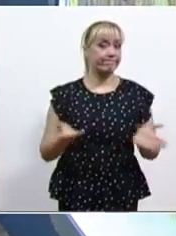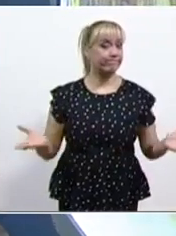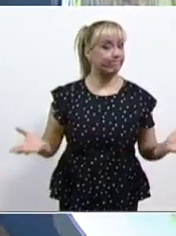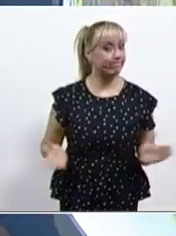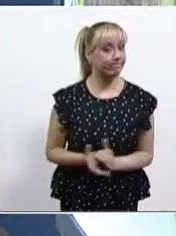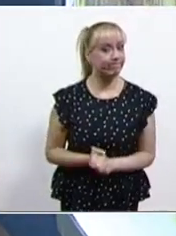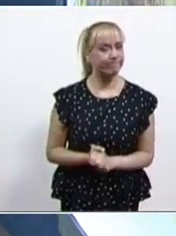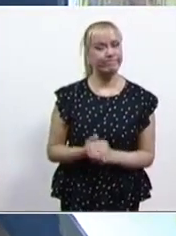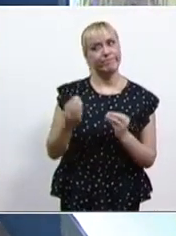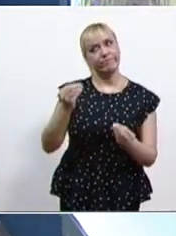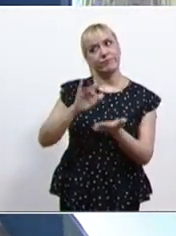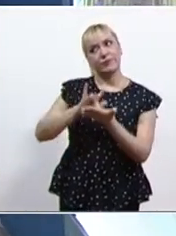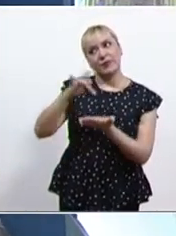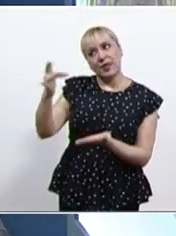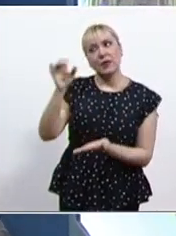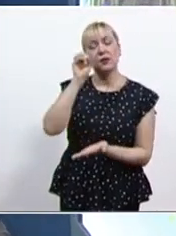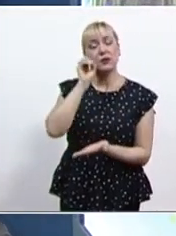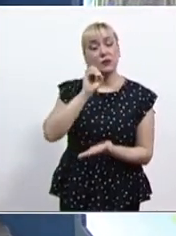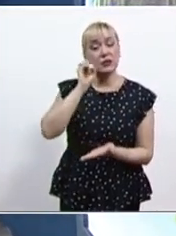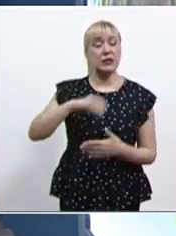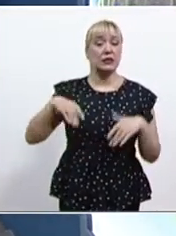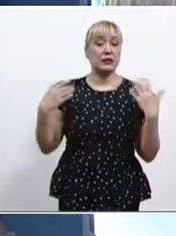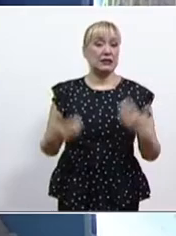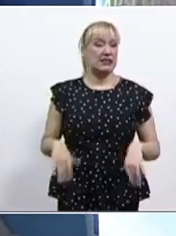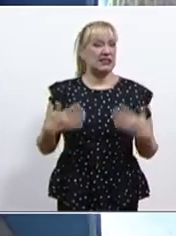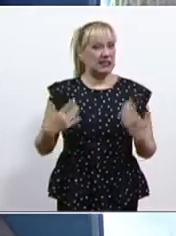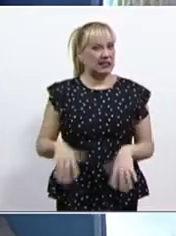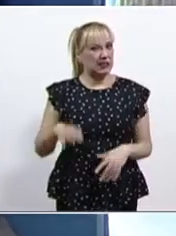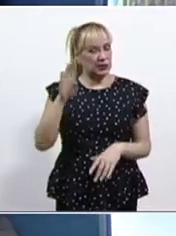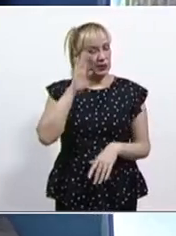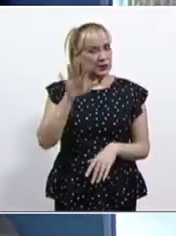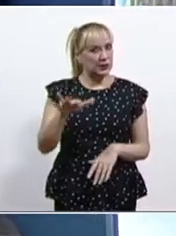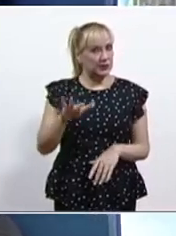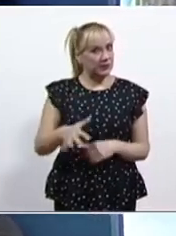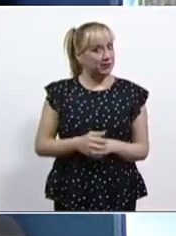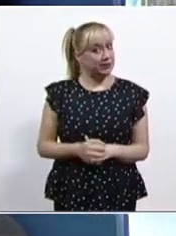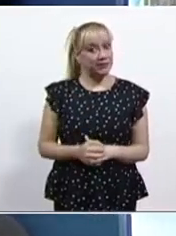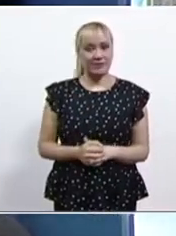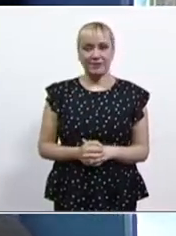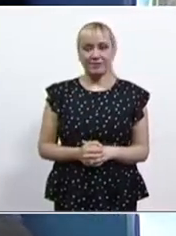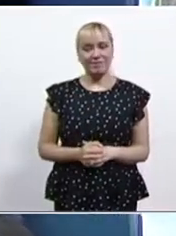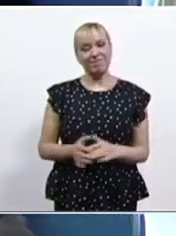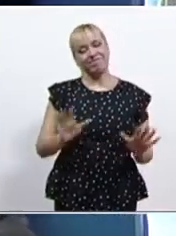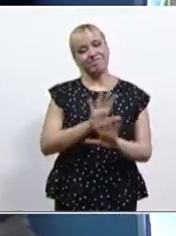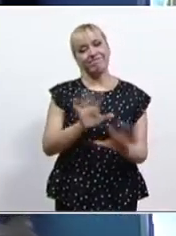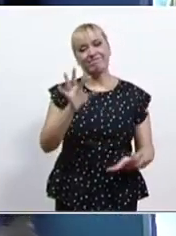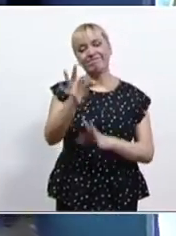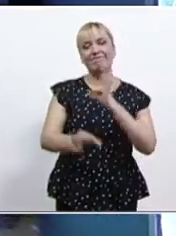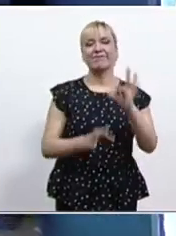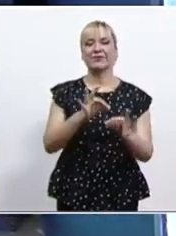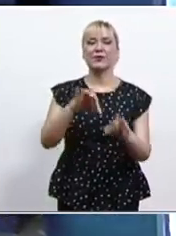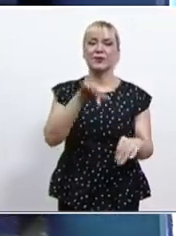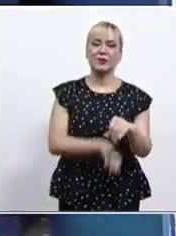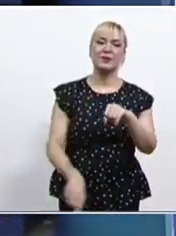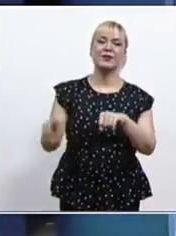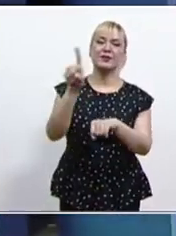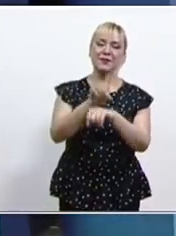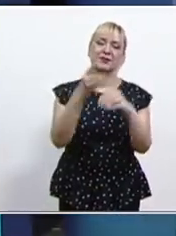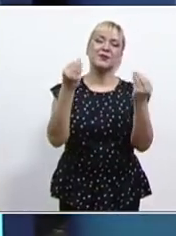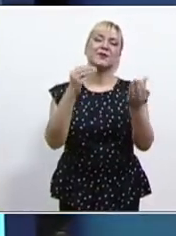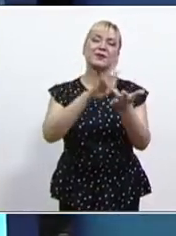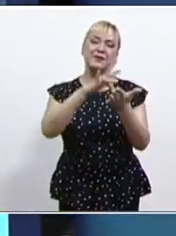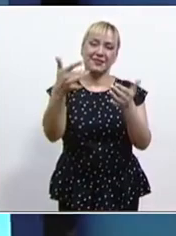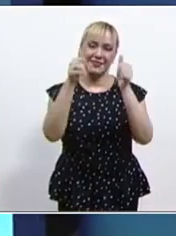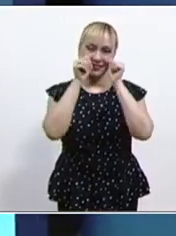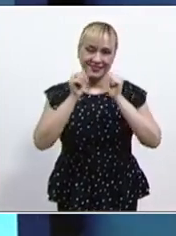Gracias, Oscar, por este reporte. Vaya cifras que nos compartió nuestro compañero esta tarde. Y es así como concluimos esta emisión, como siempre agradeciendo